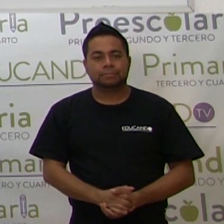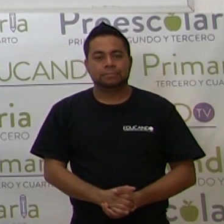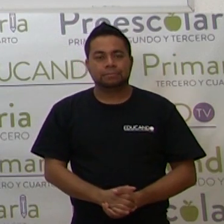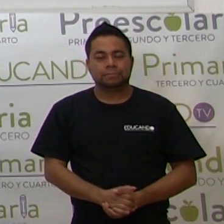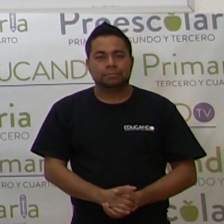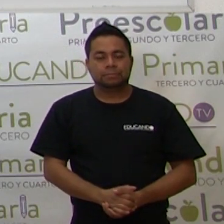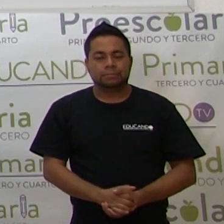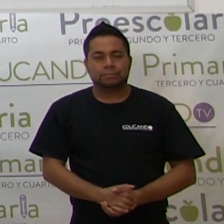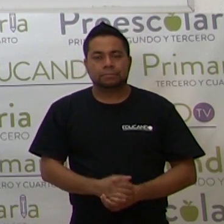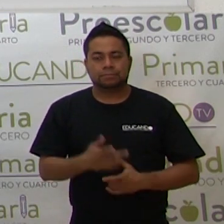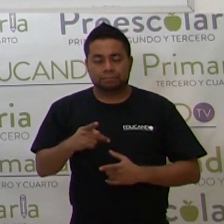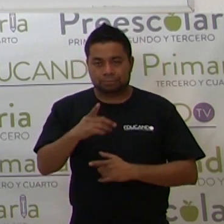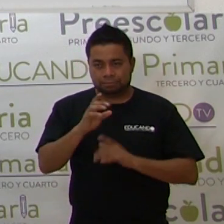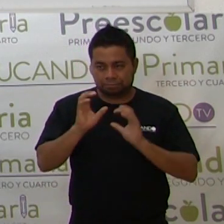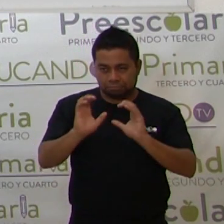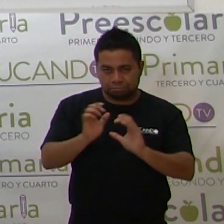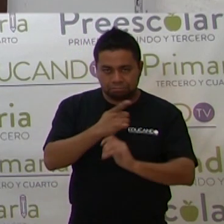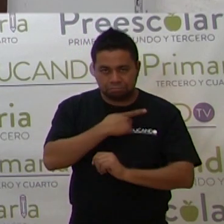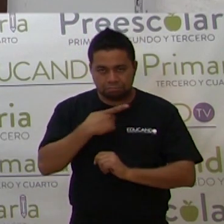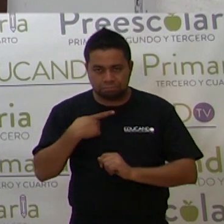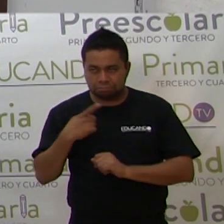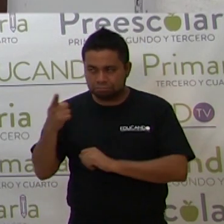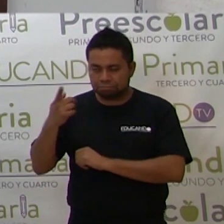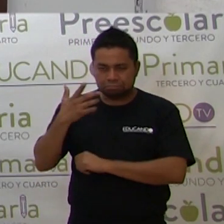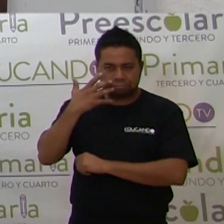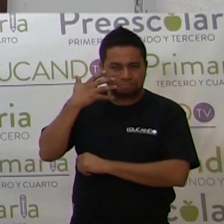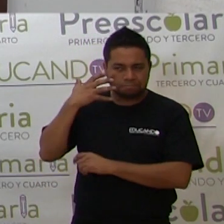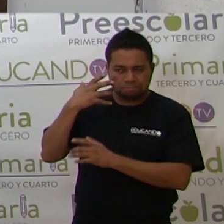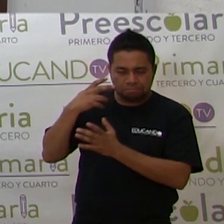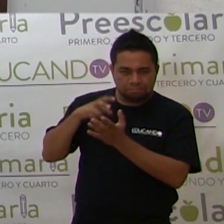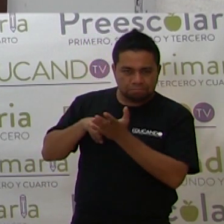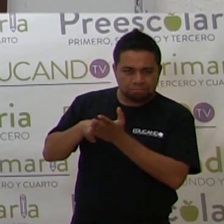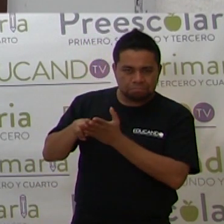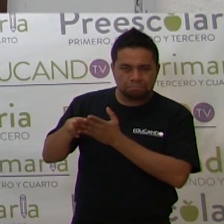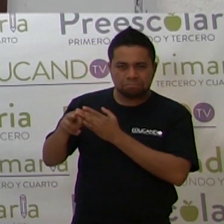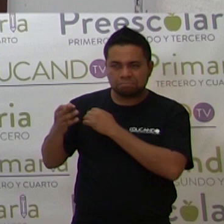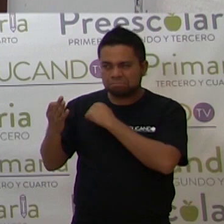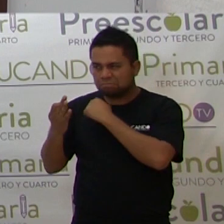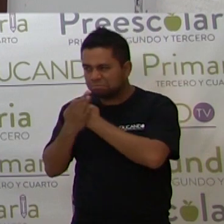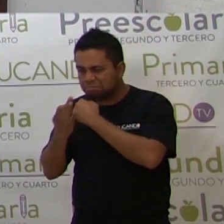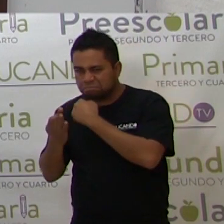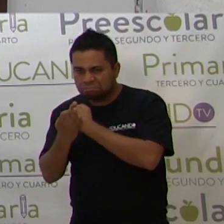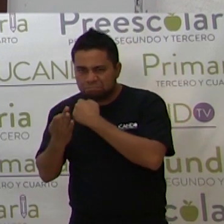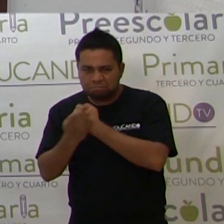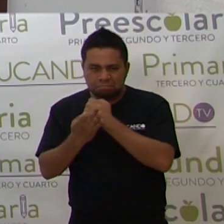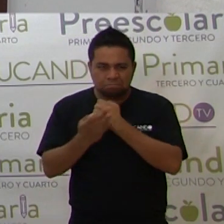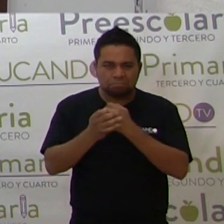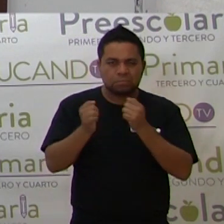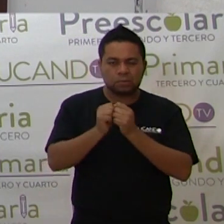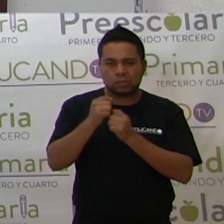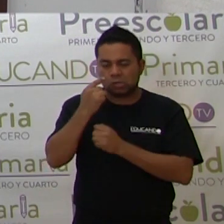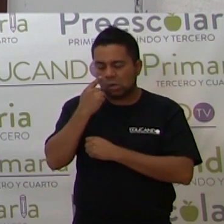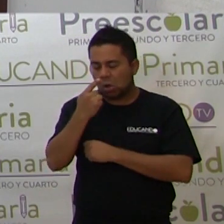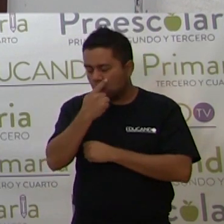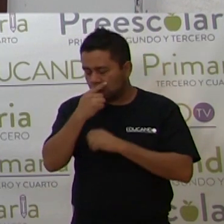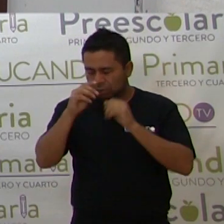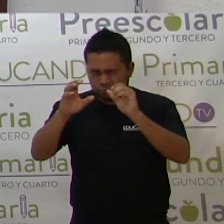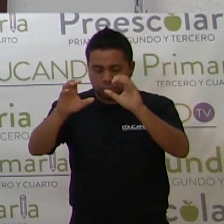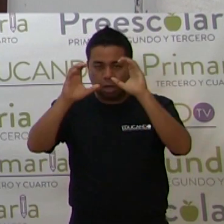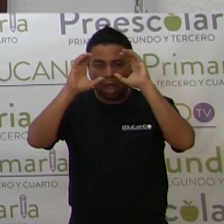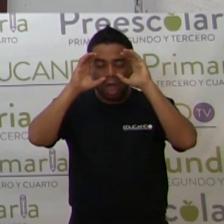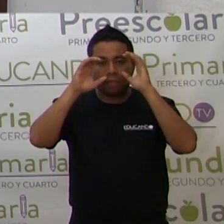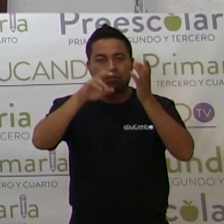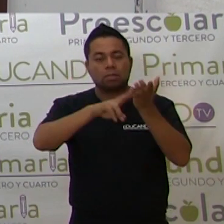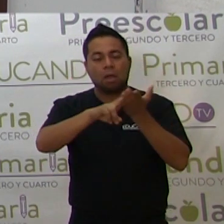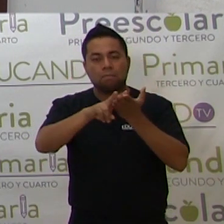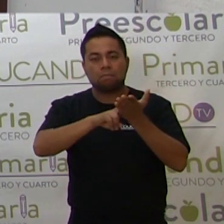Pero debían cuidarse del gato negro que los vigilaba con los ojos grandes y verdes